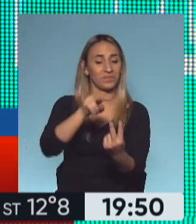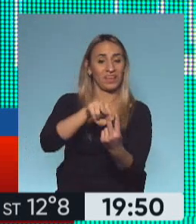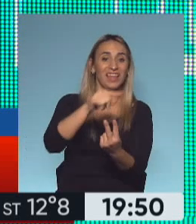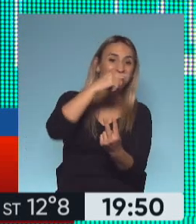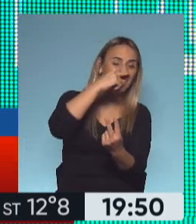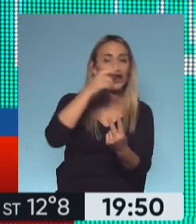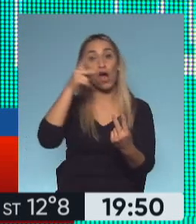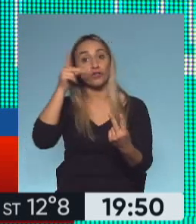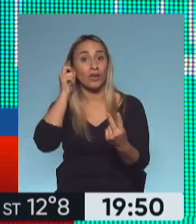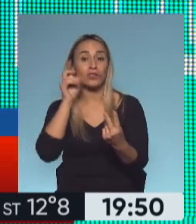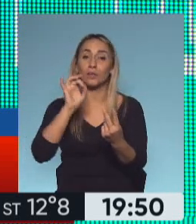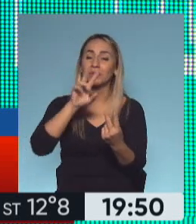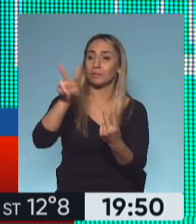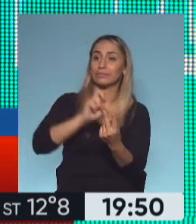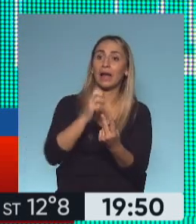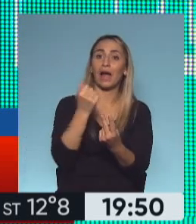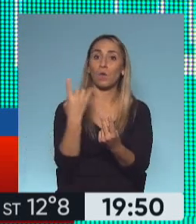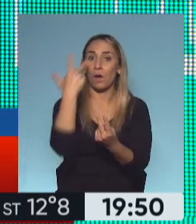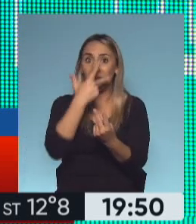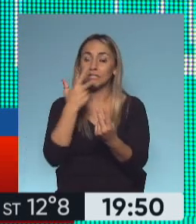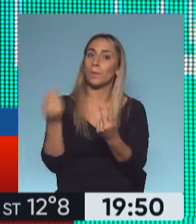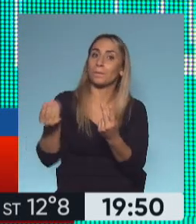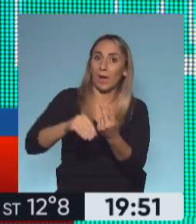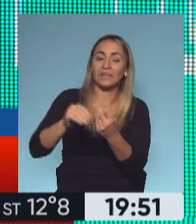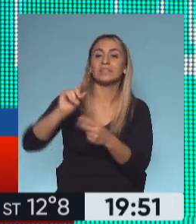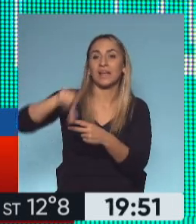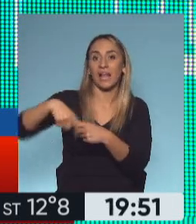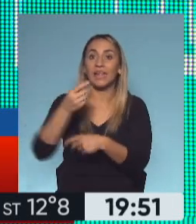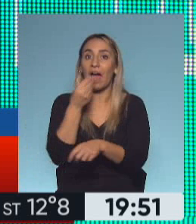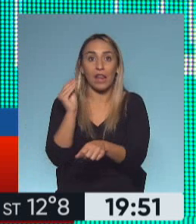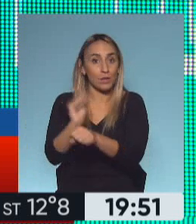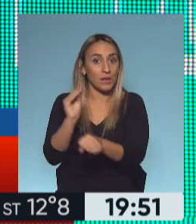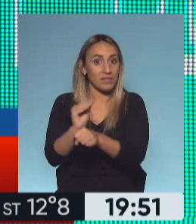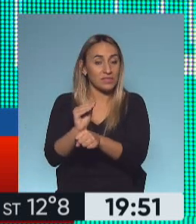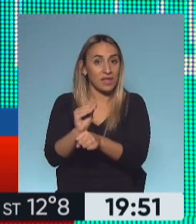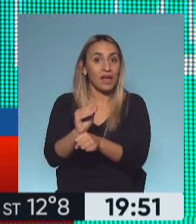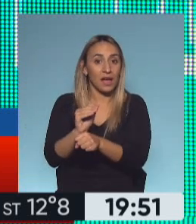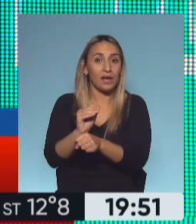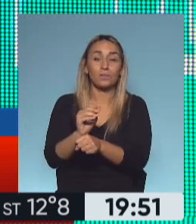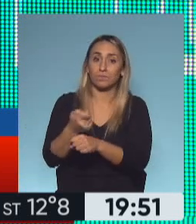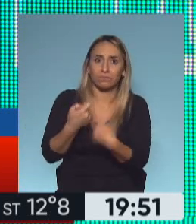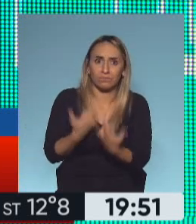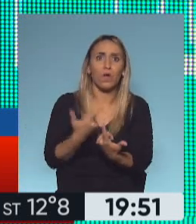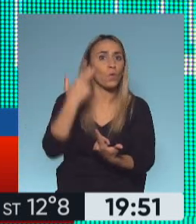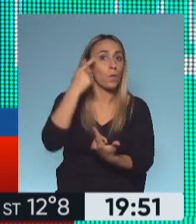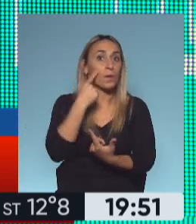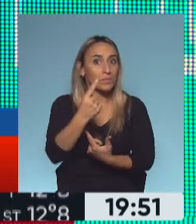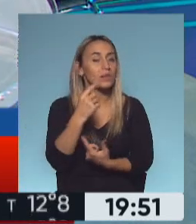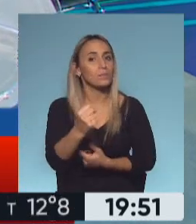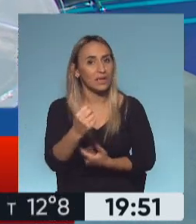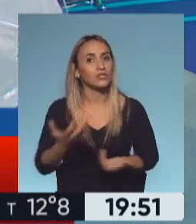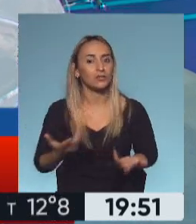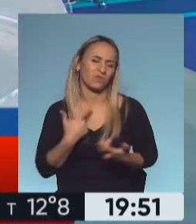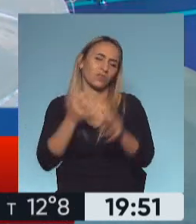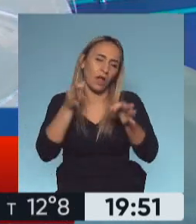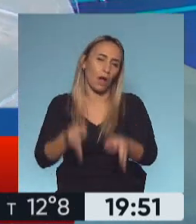la asignación universal por hijo y ahora viene a tener el refuerzo de la tarjeta alimentar, impactando por 9.000 pesos en ese hogar que sabemos que